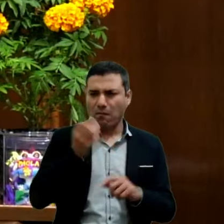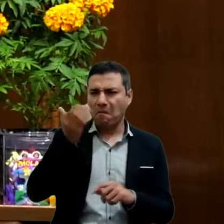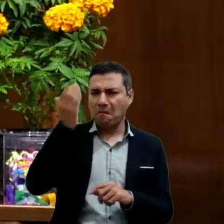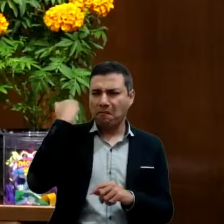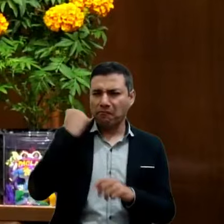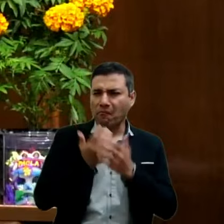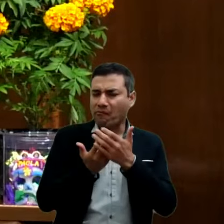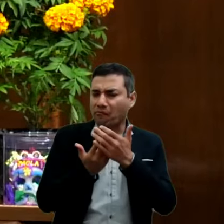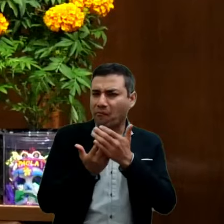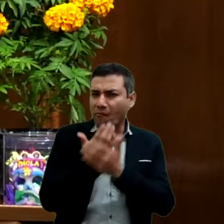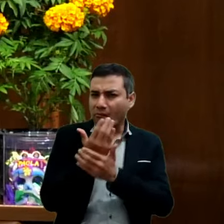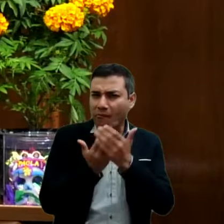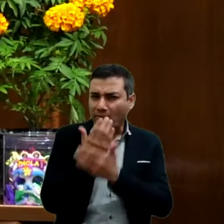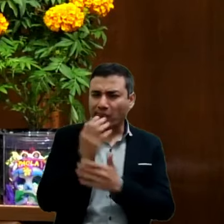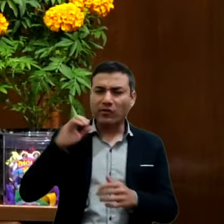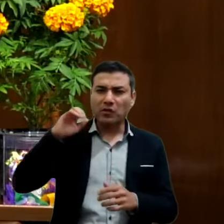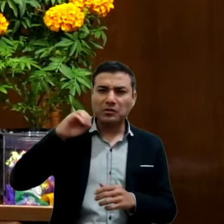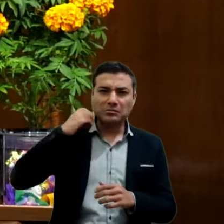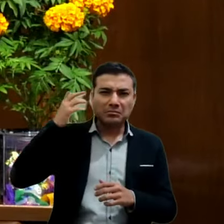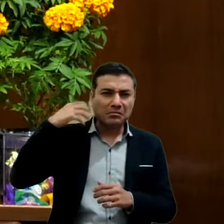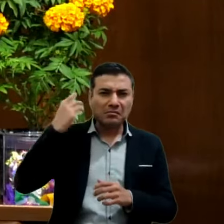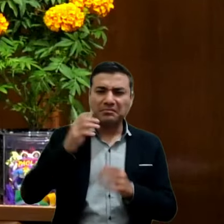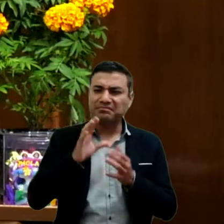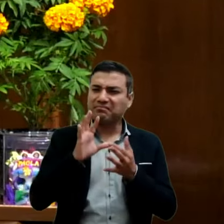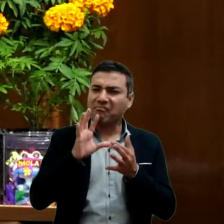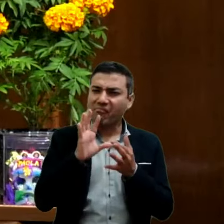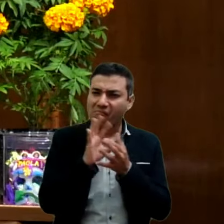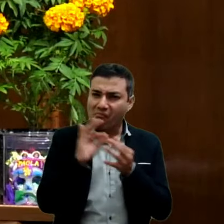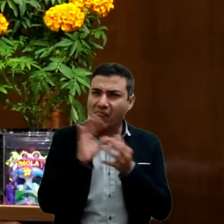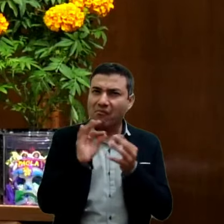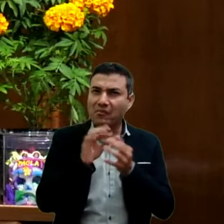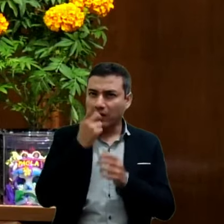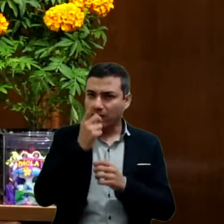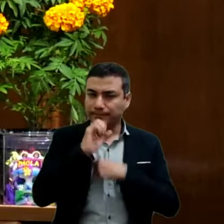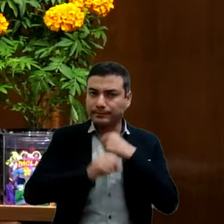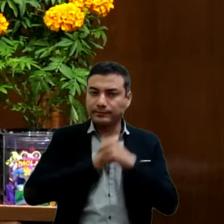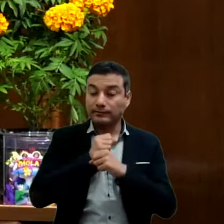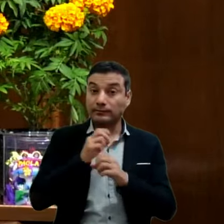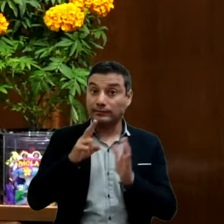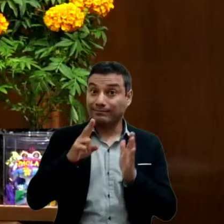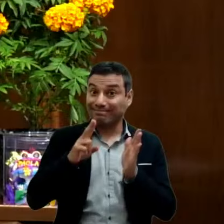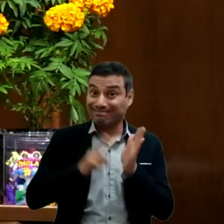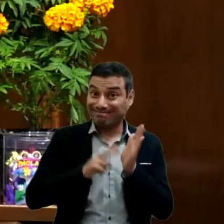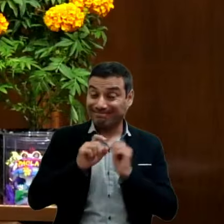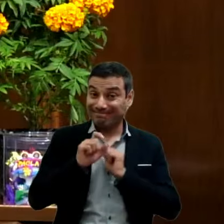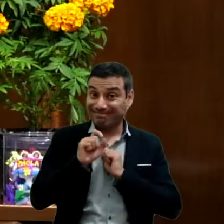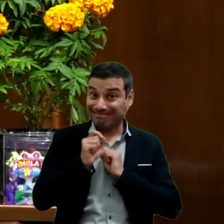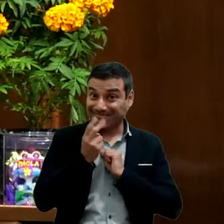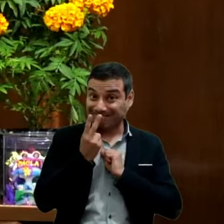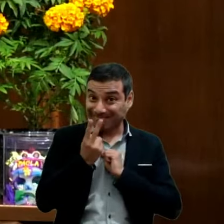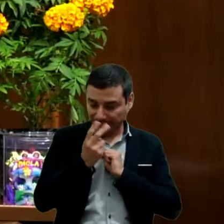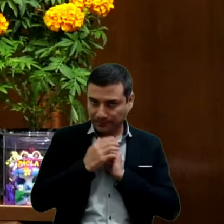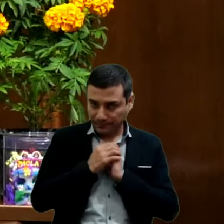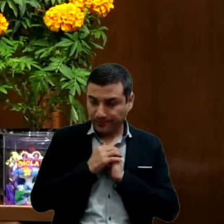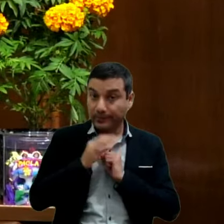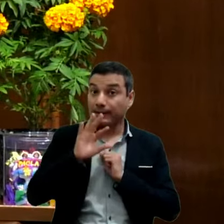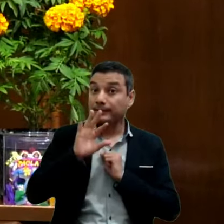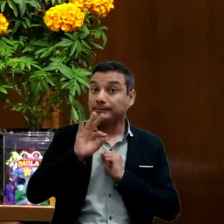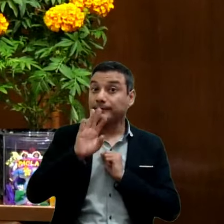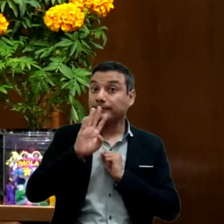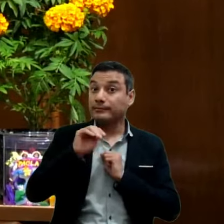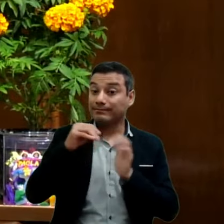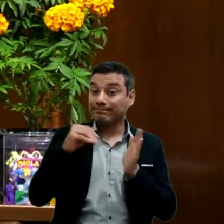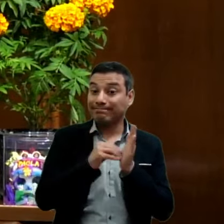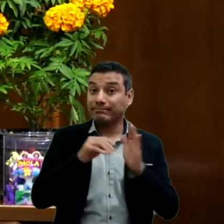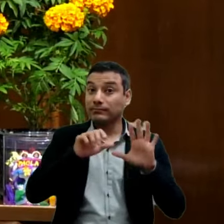conferencias matutinas, expuso que durante el año 2022, de las